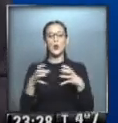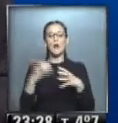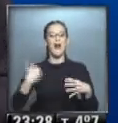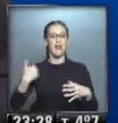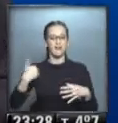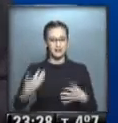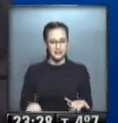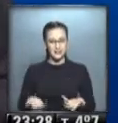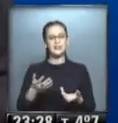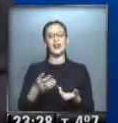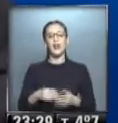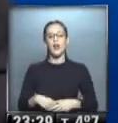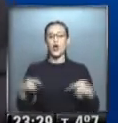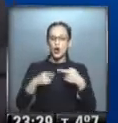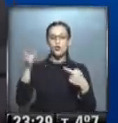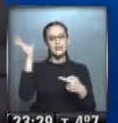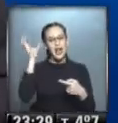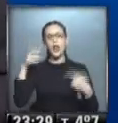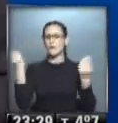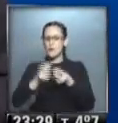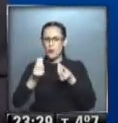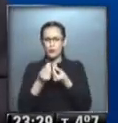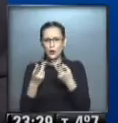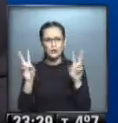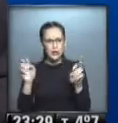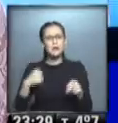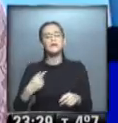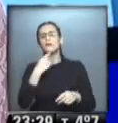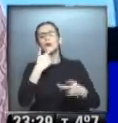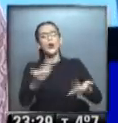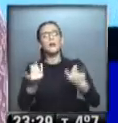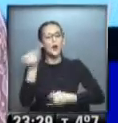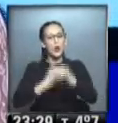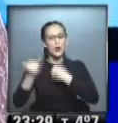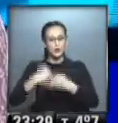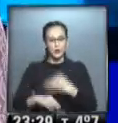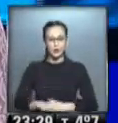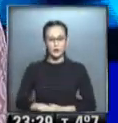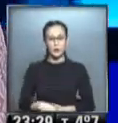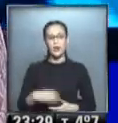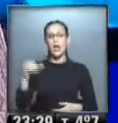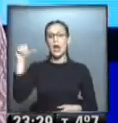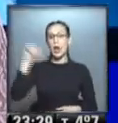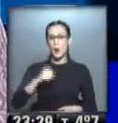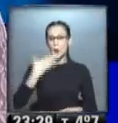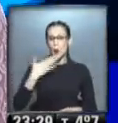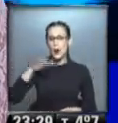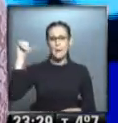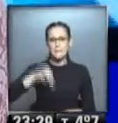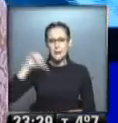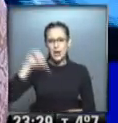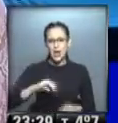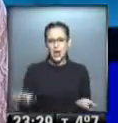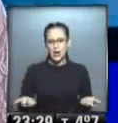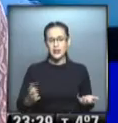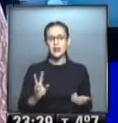argentina con la selección italiana, sino muchísimas cosas más. ¿Cómo cuáles, Gaby? Por ejemplo, que perdió Boca, que hacía su segunda presentación